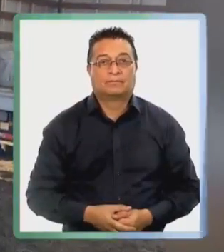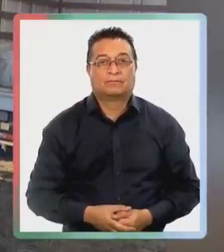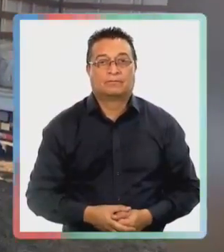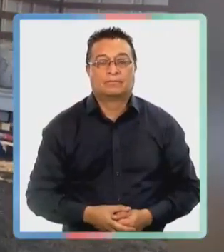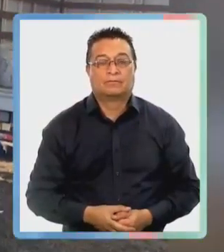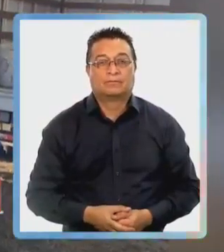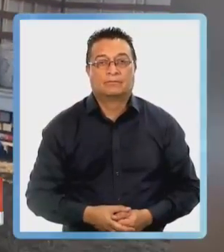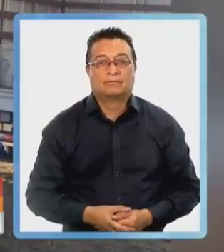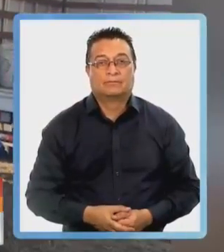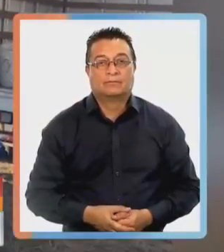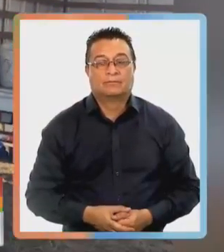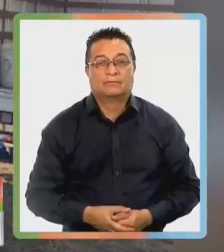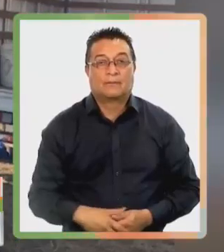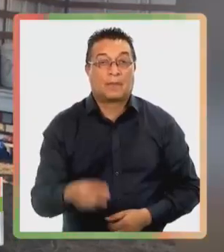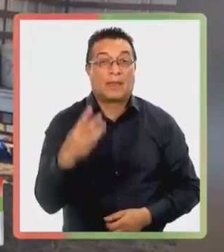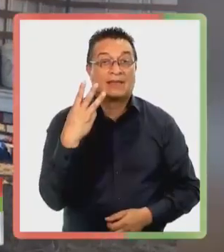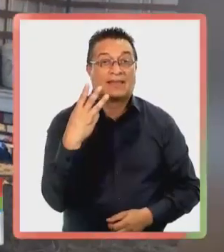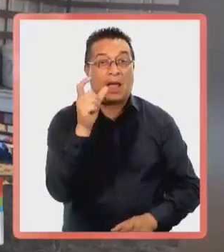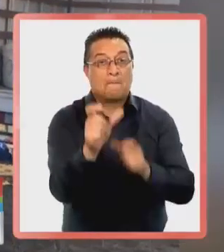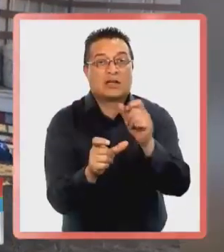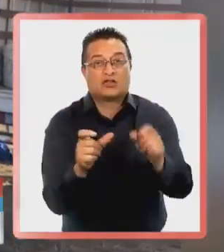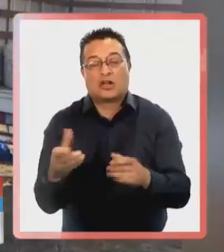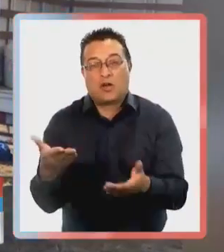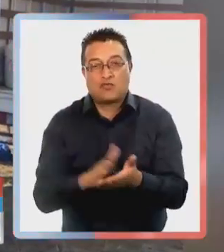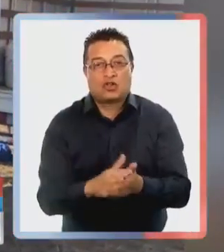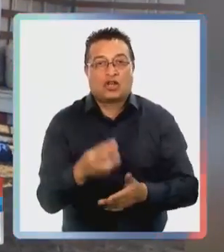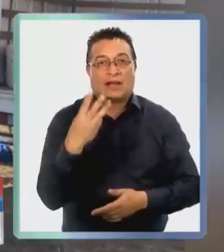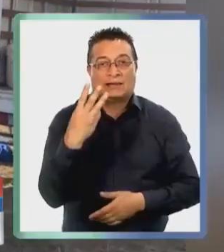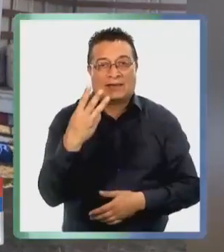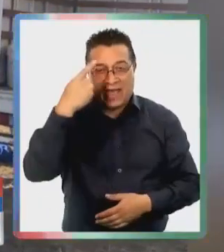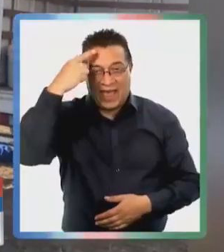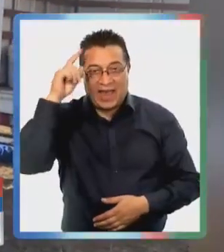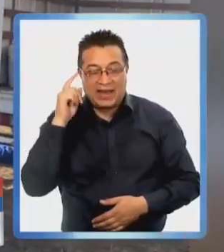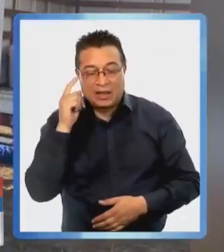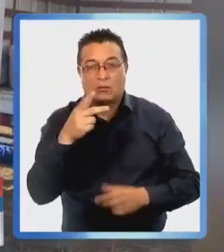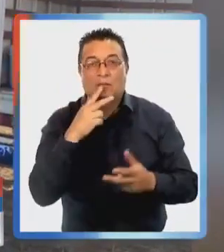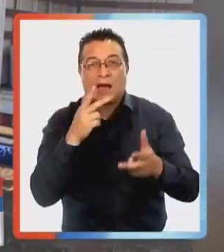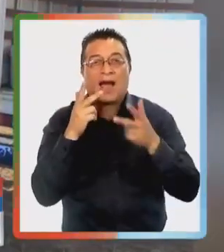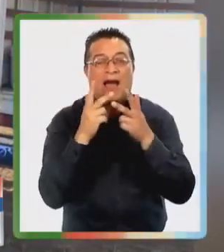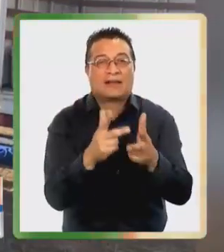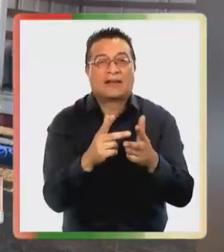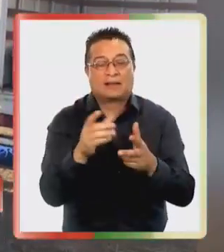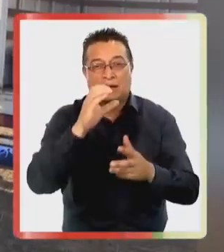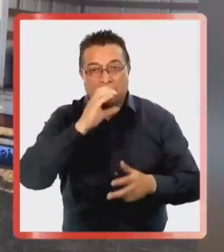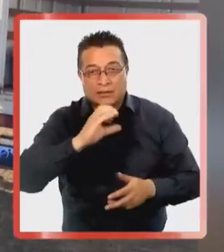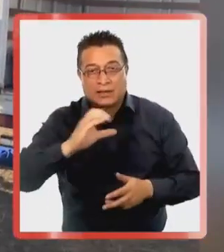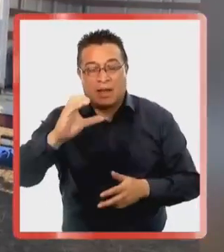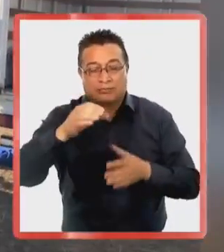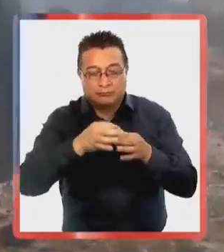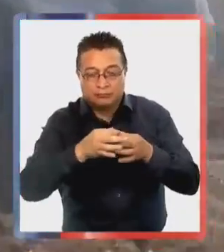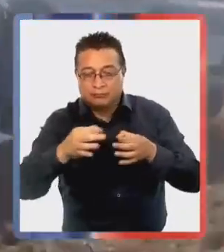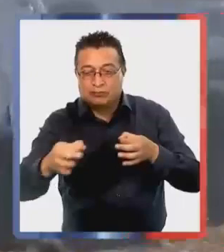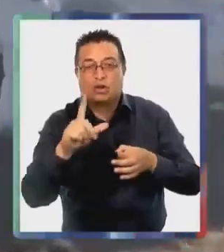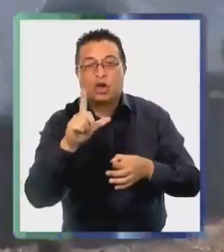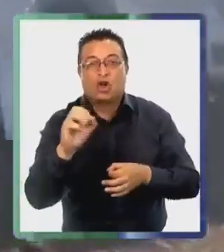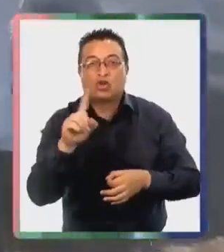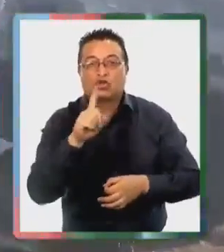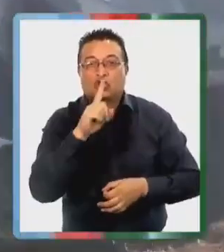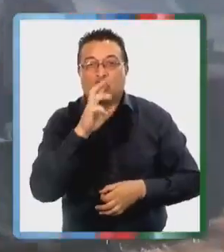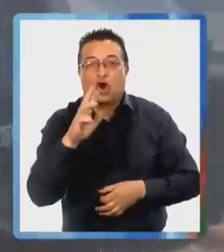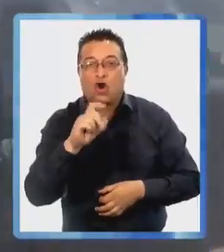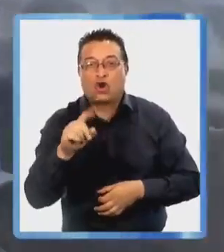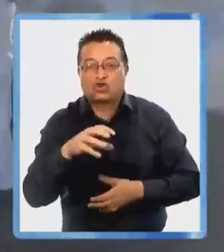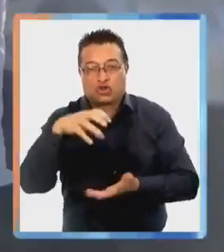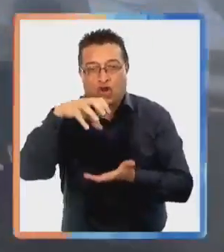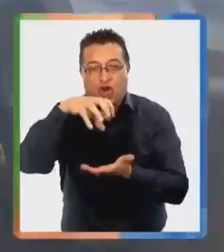3 personas muertas y 3 heridas dejó un ataque perpetuado en el sector rural Los Troncos, en la comuna de Teodoro Schmidt. El hecho se